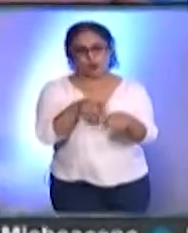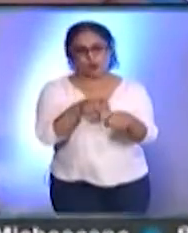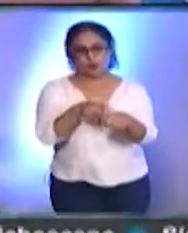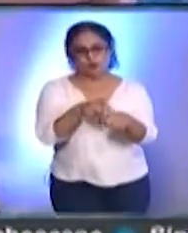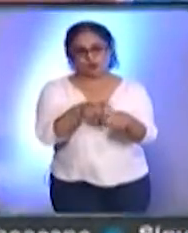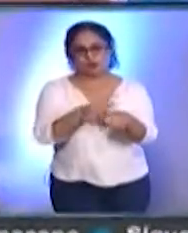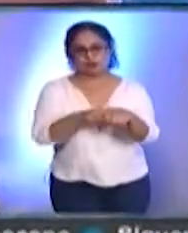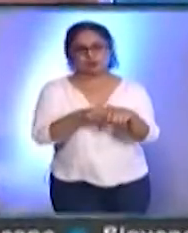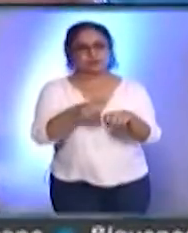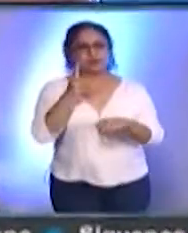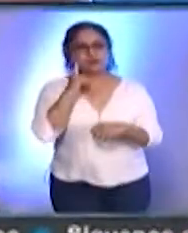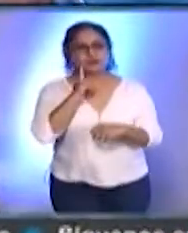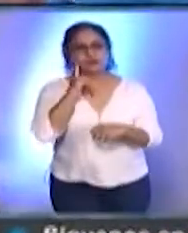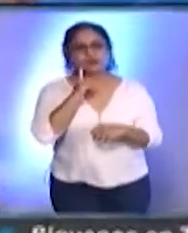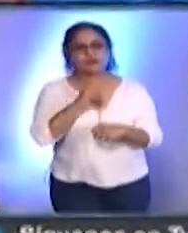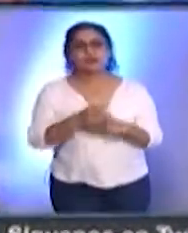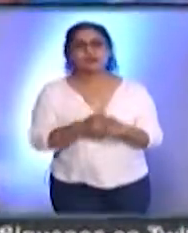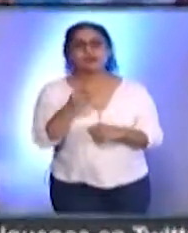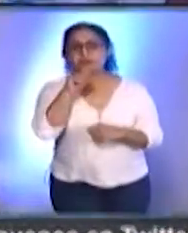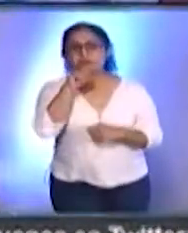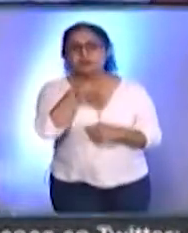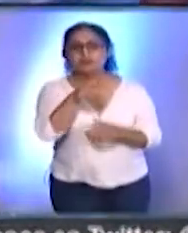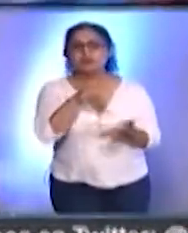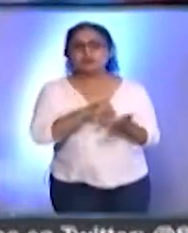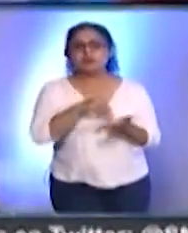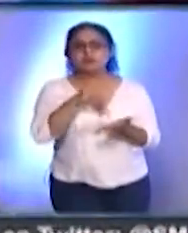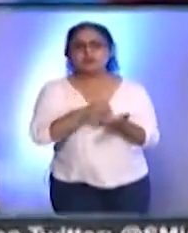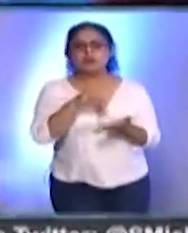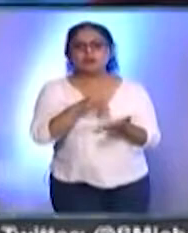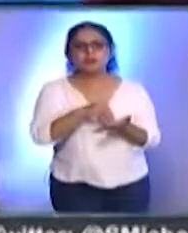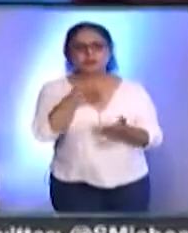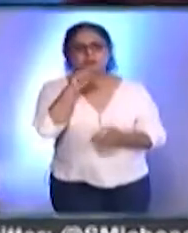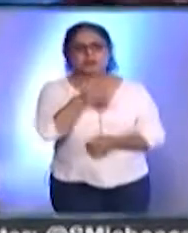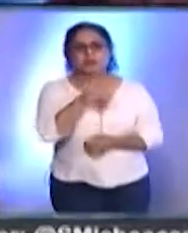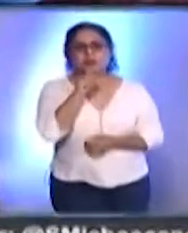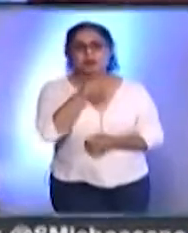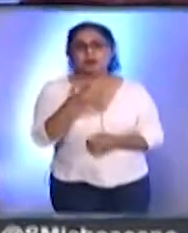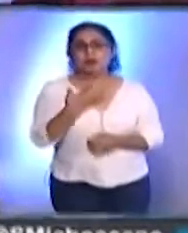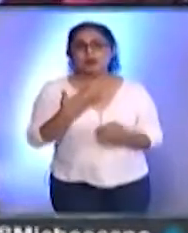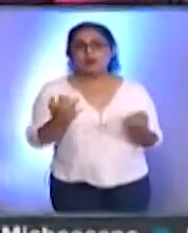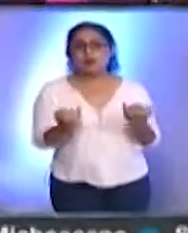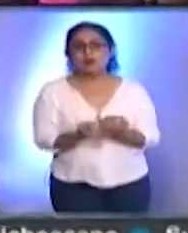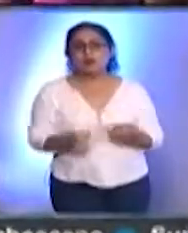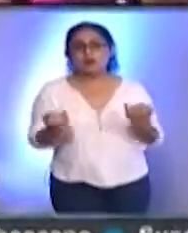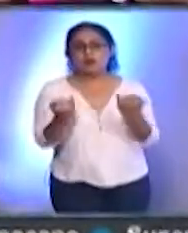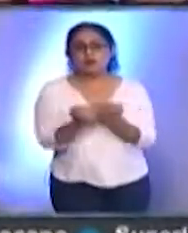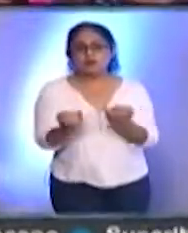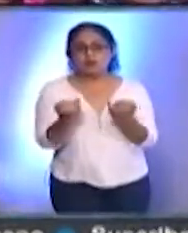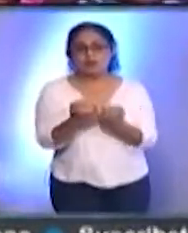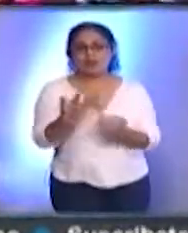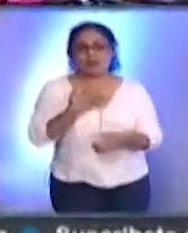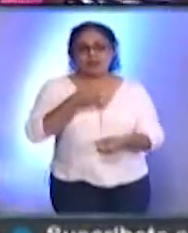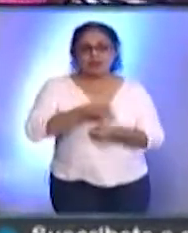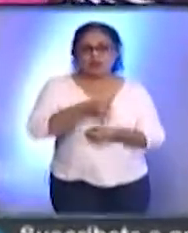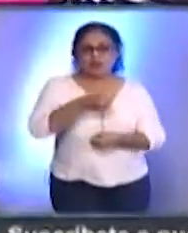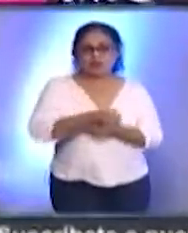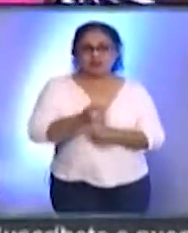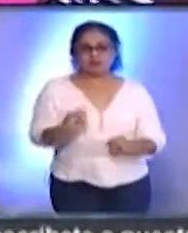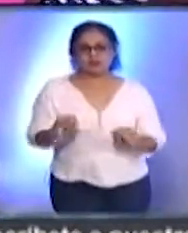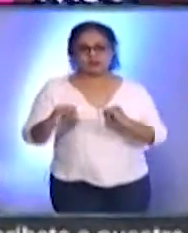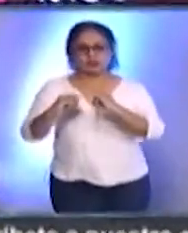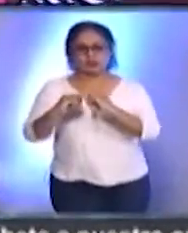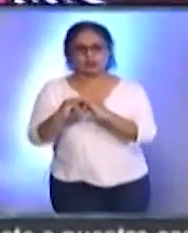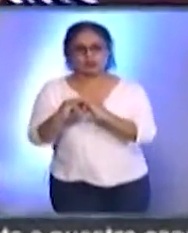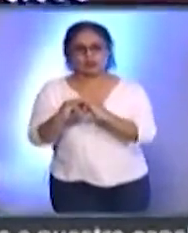clasismo, pues la seguimos viendo en casi todos los niveles. O sea, existe una violencia institucional, existe